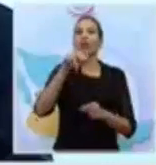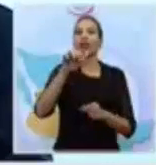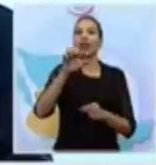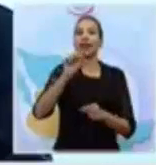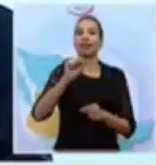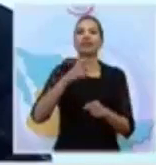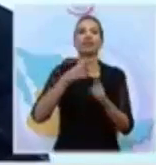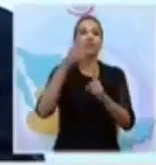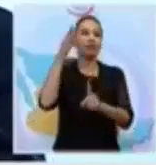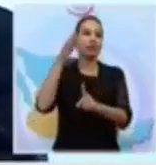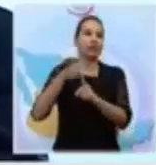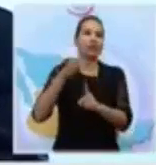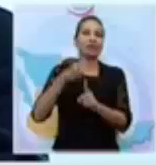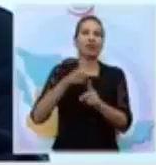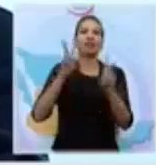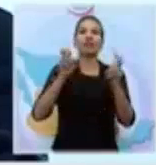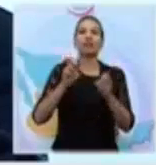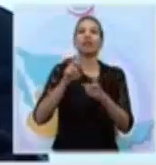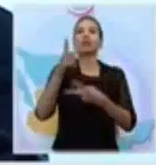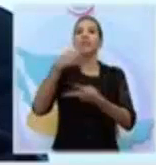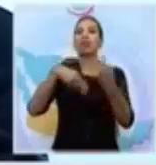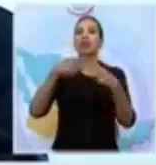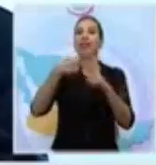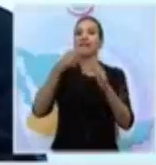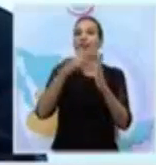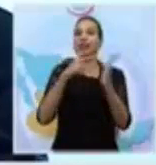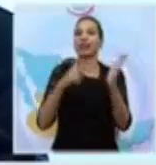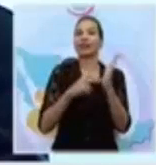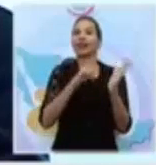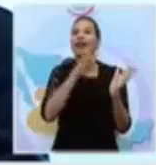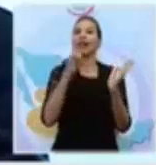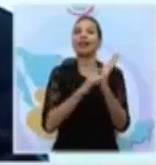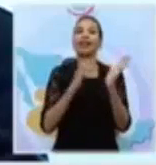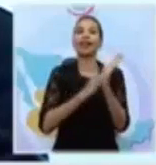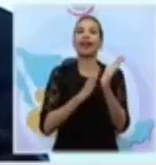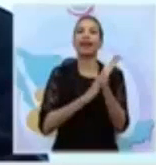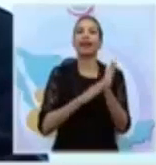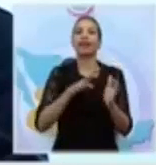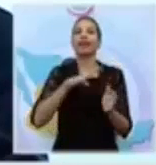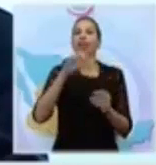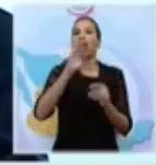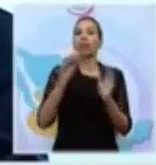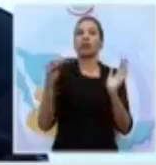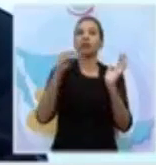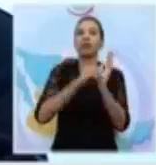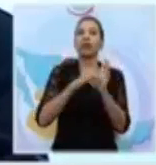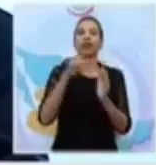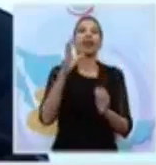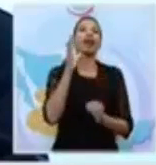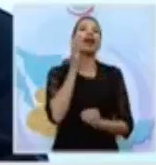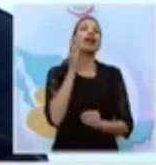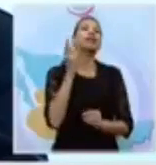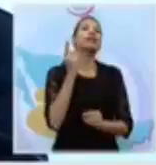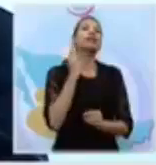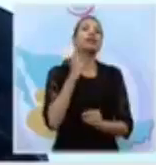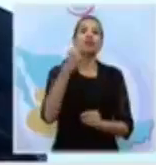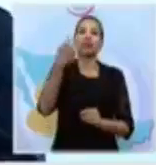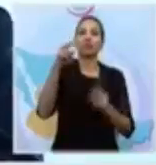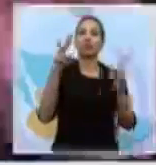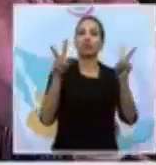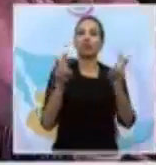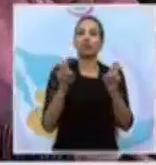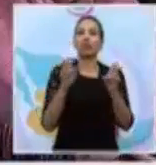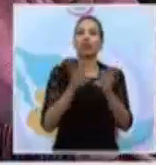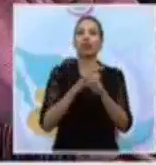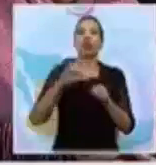adopción de la focalización a ultranza llevó a que en el reglamento de la ley la SEDESO adoptara lo que la Cámara de Diputados llamó el